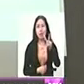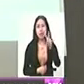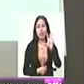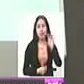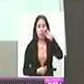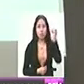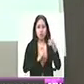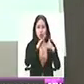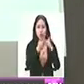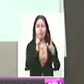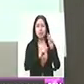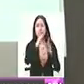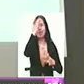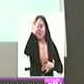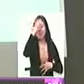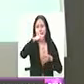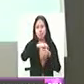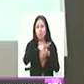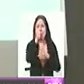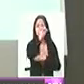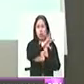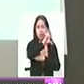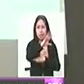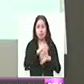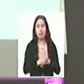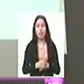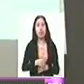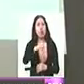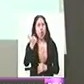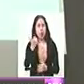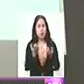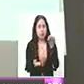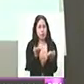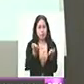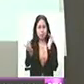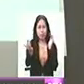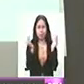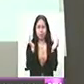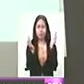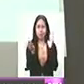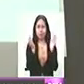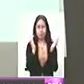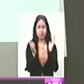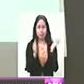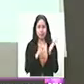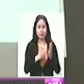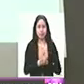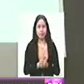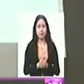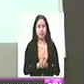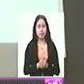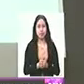1.25%. Haciendo otro análisis comparativo entre la proporción de la